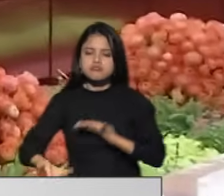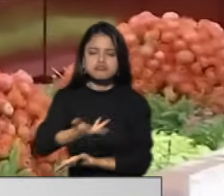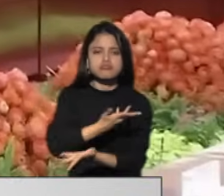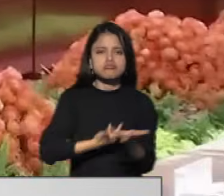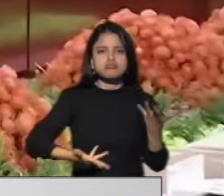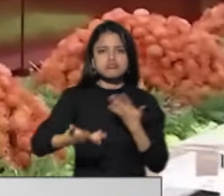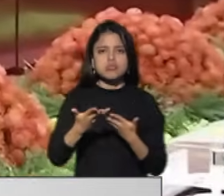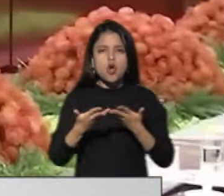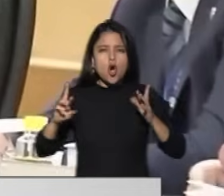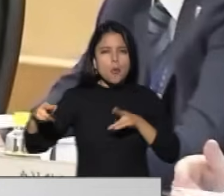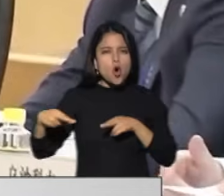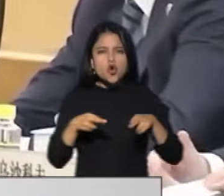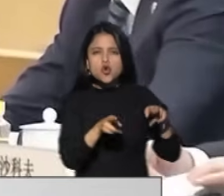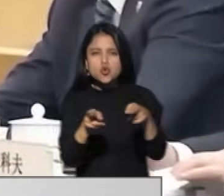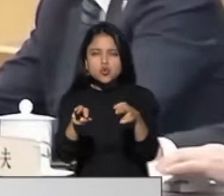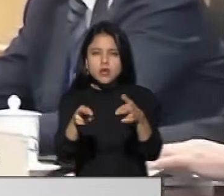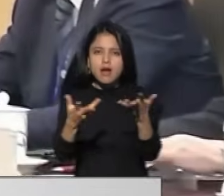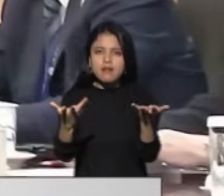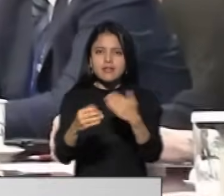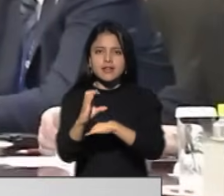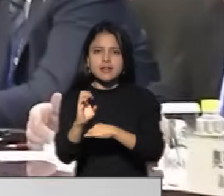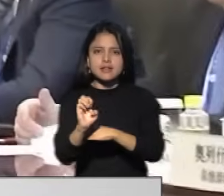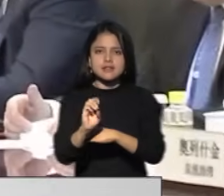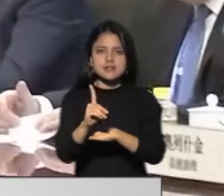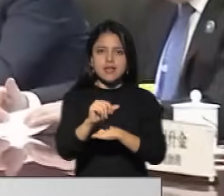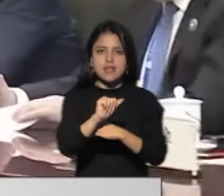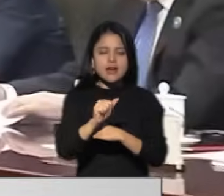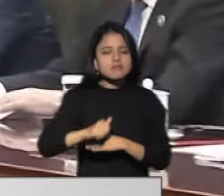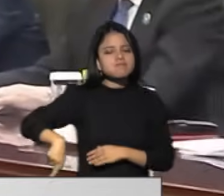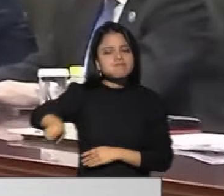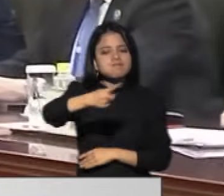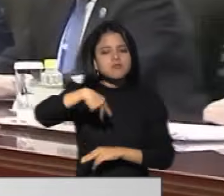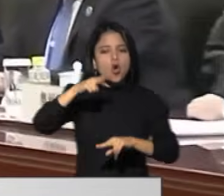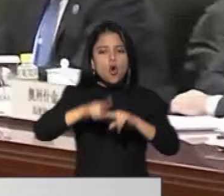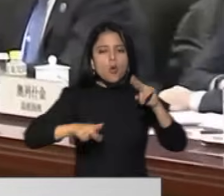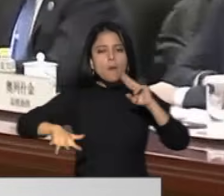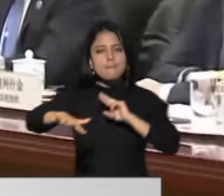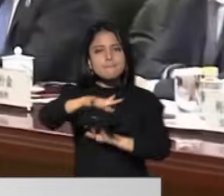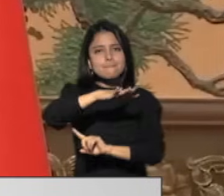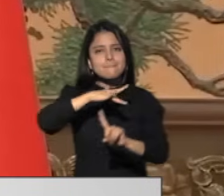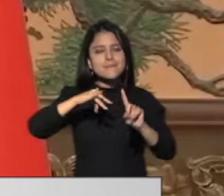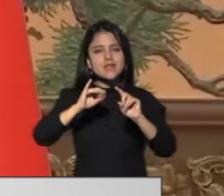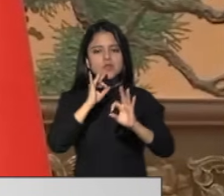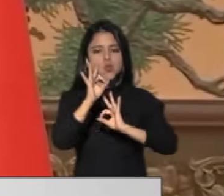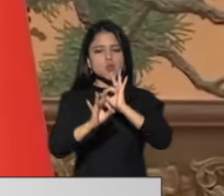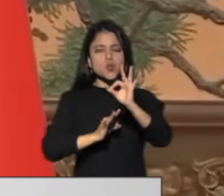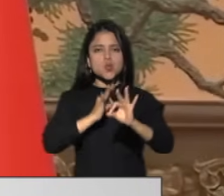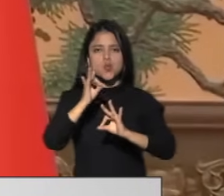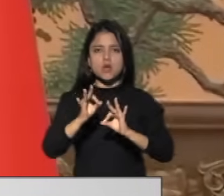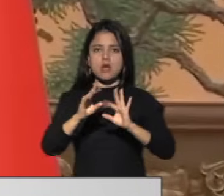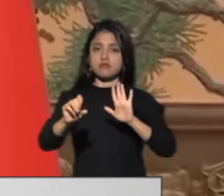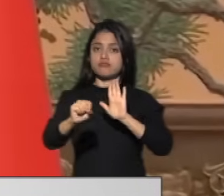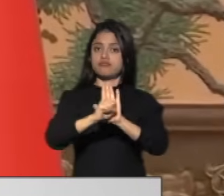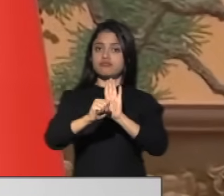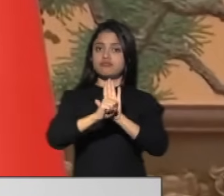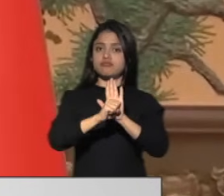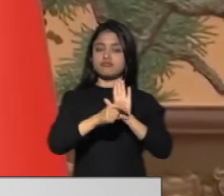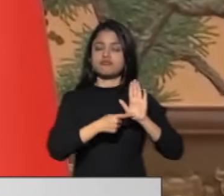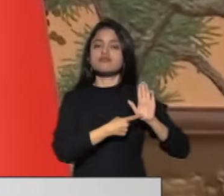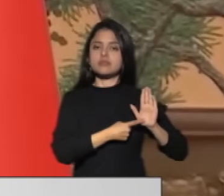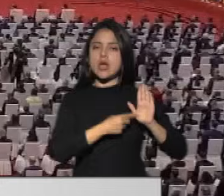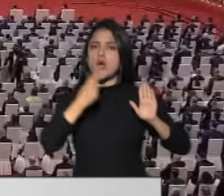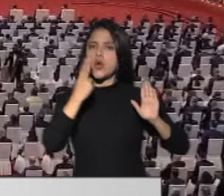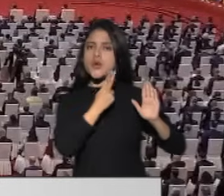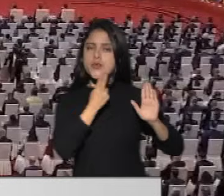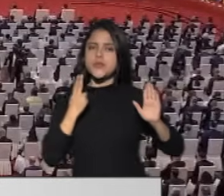ruta se centrarán en el desarrollo ecológico, con el objetivo de convertirlo en un emblema distintivo. A su vez, se comprometieron